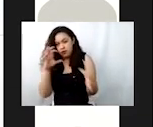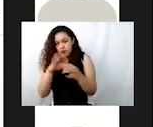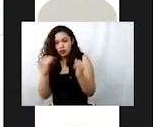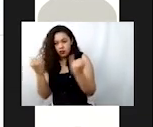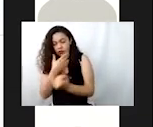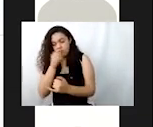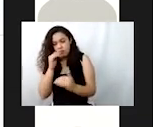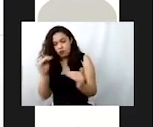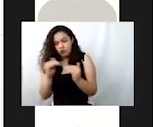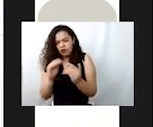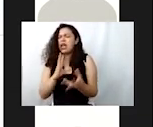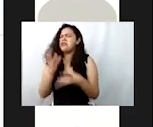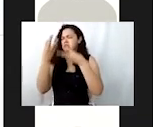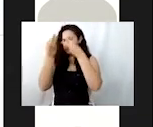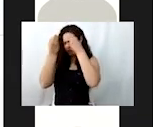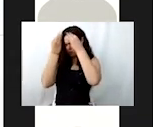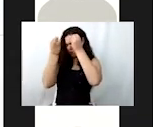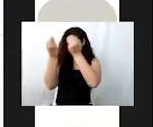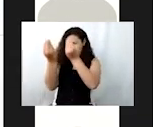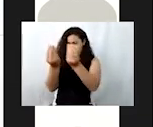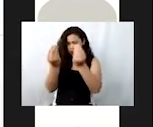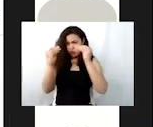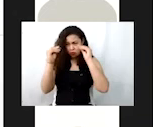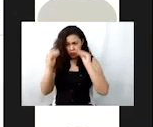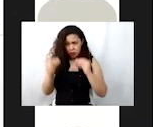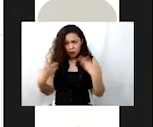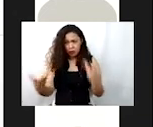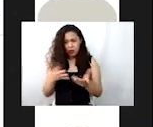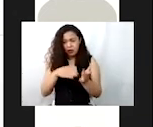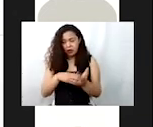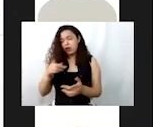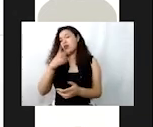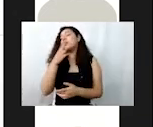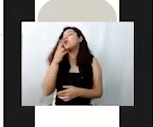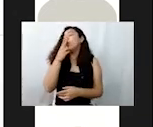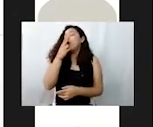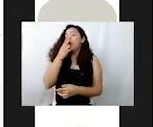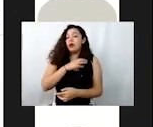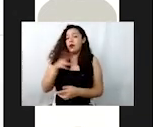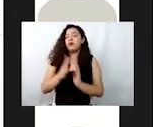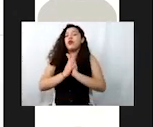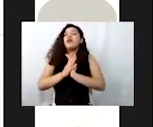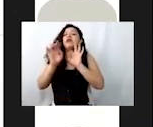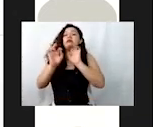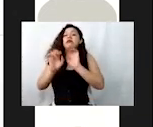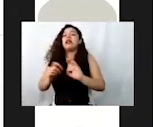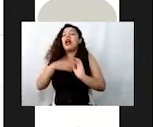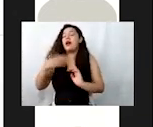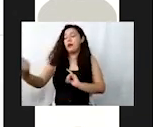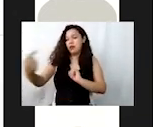Hay muchos documentos que les pueden ser de utilidad. Nada más ahí sí les pediría que por fin me lo escriban